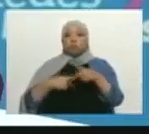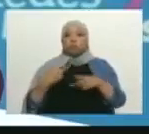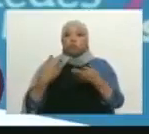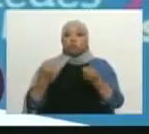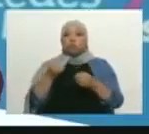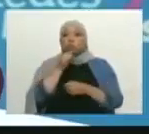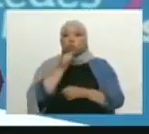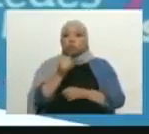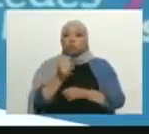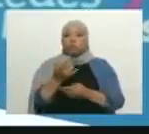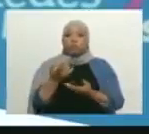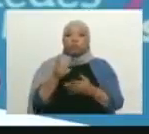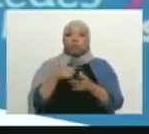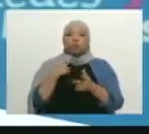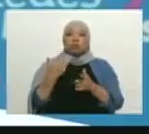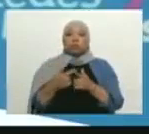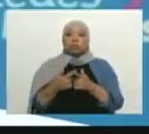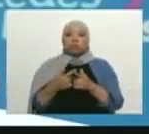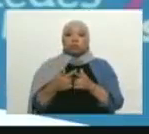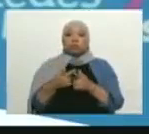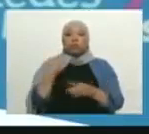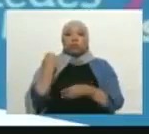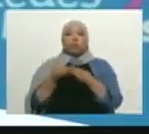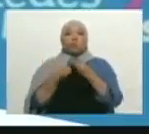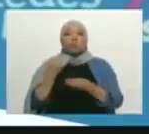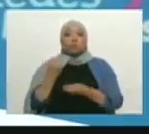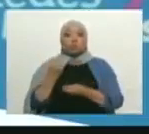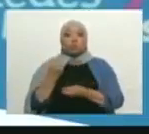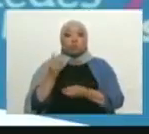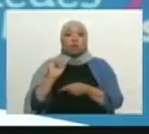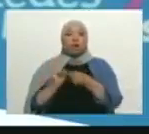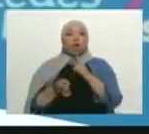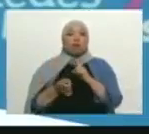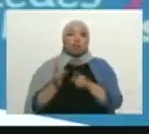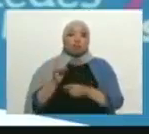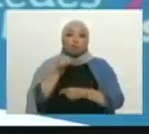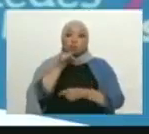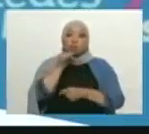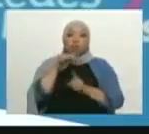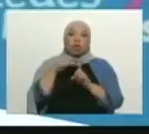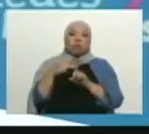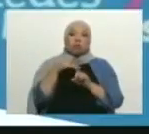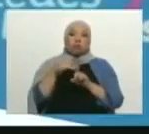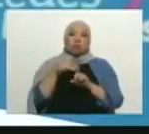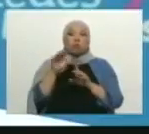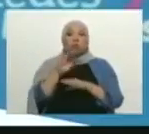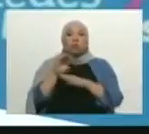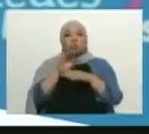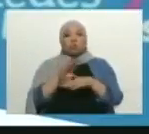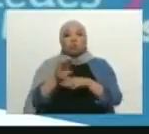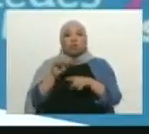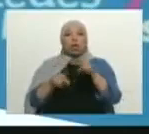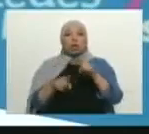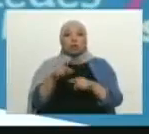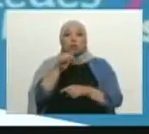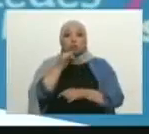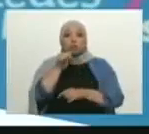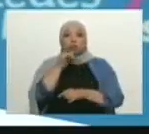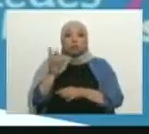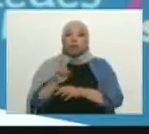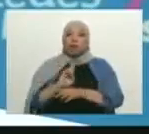derivados, entonces cuando había que hacer alguna situación de mantenimiento en alguna refinería,